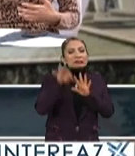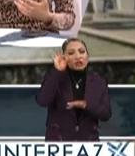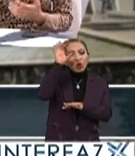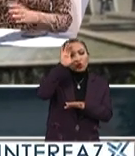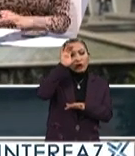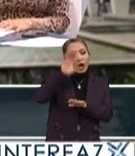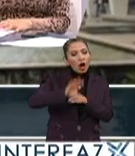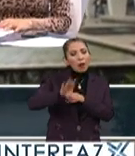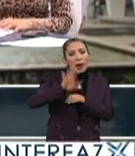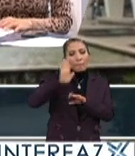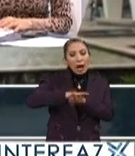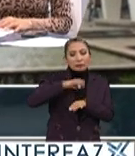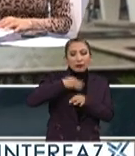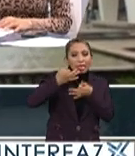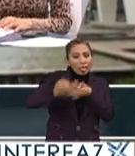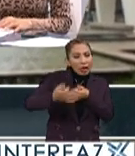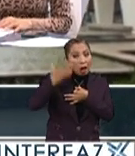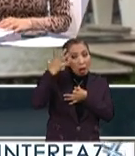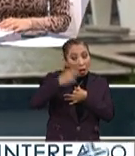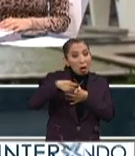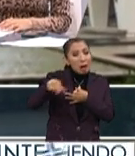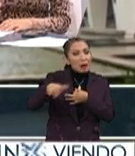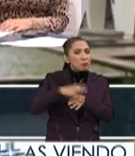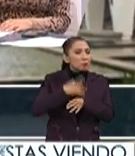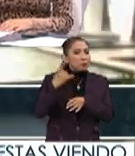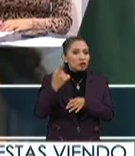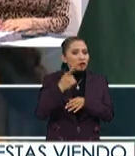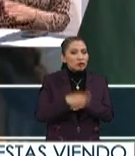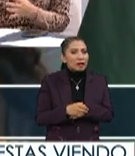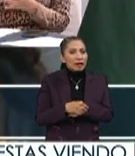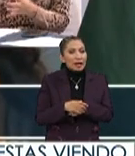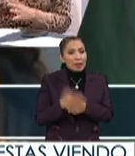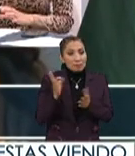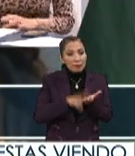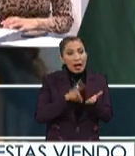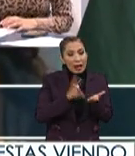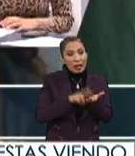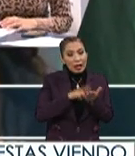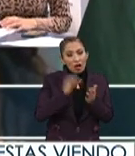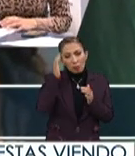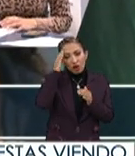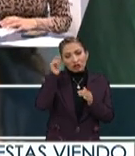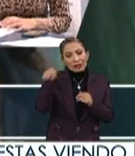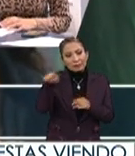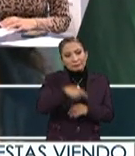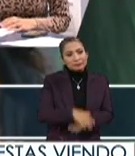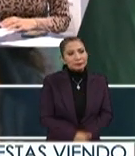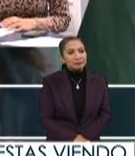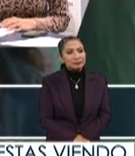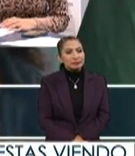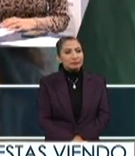cultura colombiana, lo que más te llamó la atención y por qué pues vale la pena obviamente conocerlos?